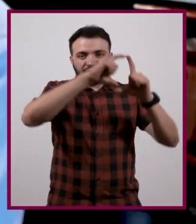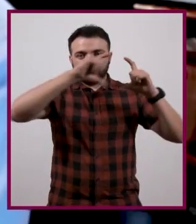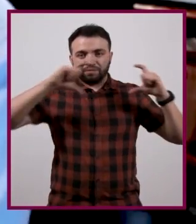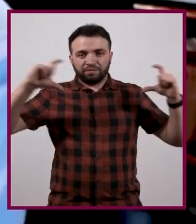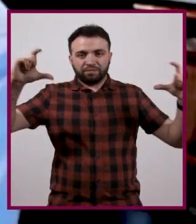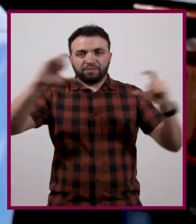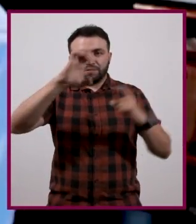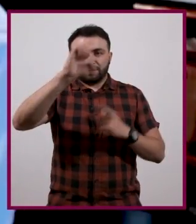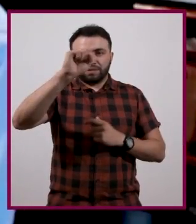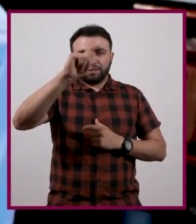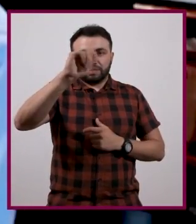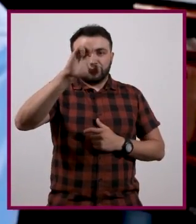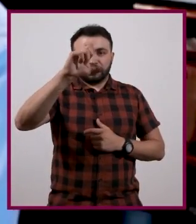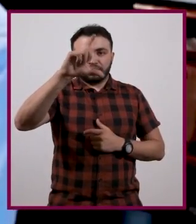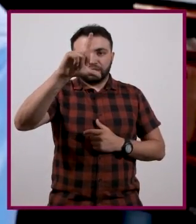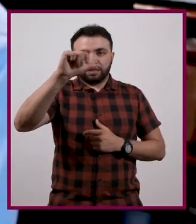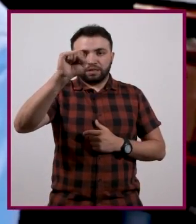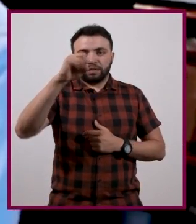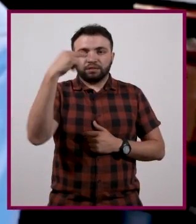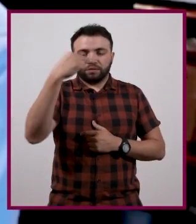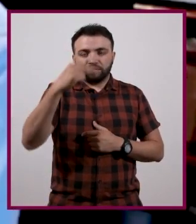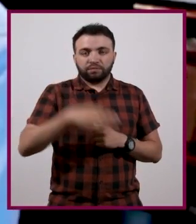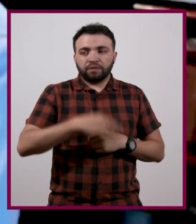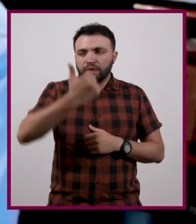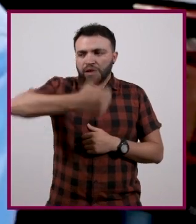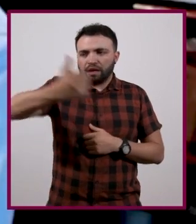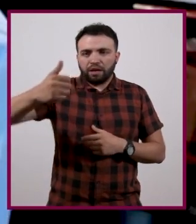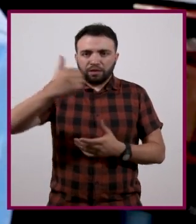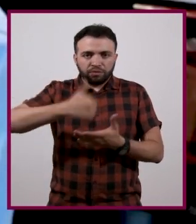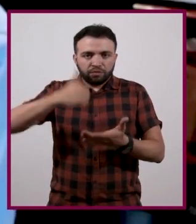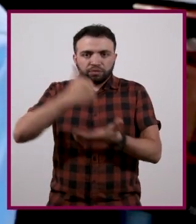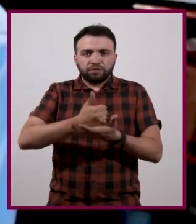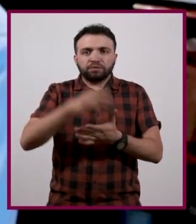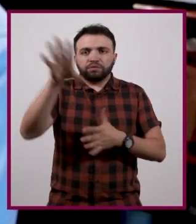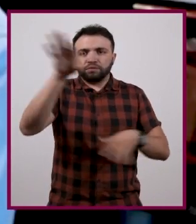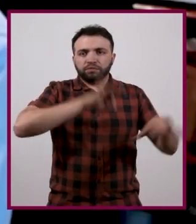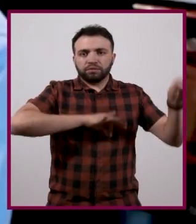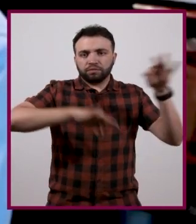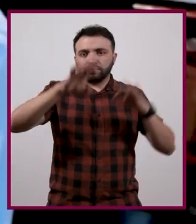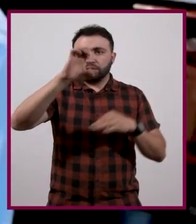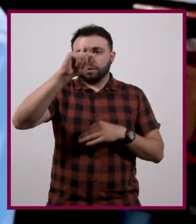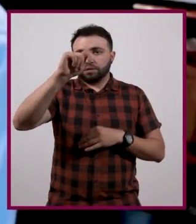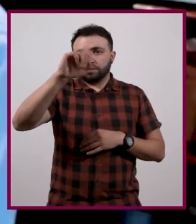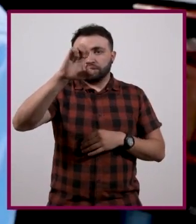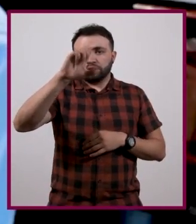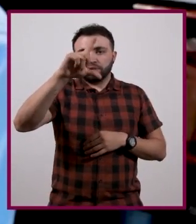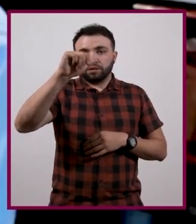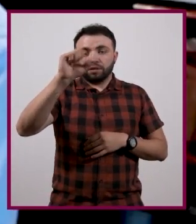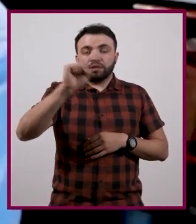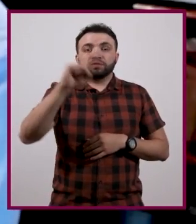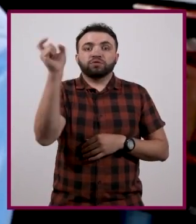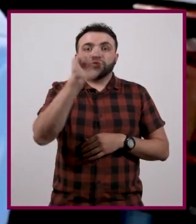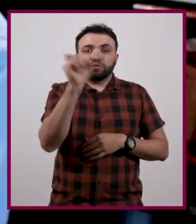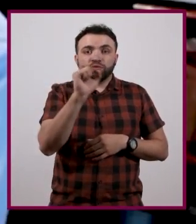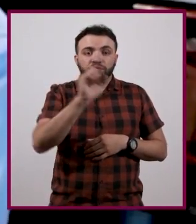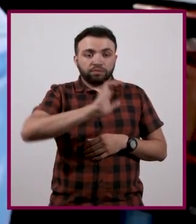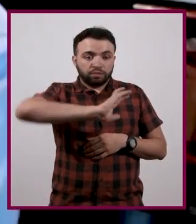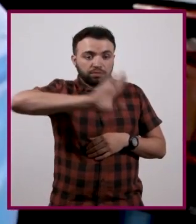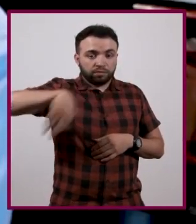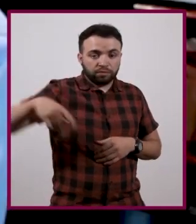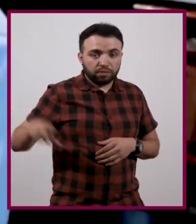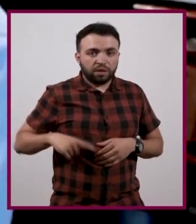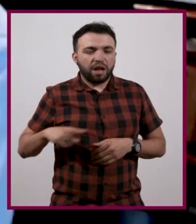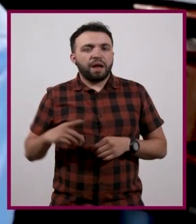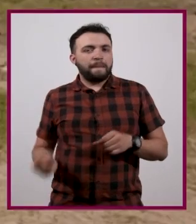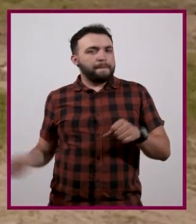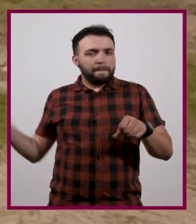supuesto. Cada una de ellas, cada una de las ciudades, erige estelas y a la muerte de ese gobernante erige